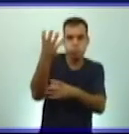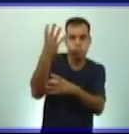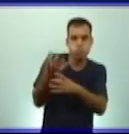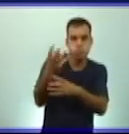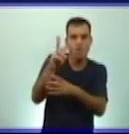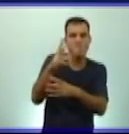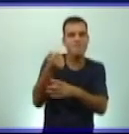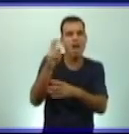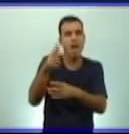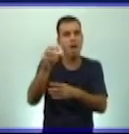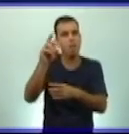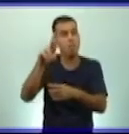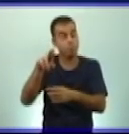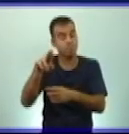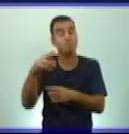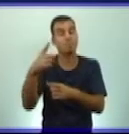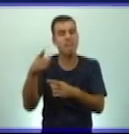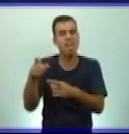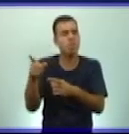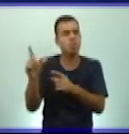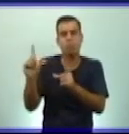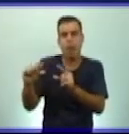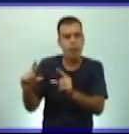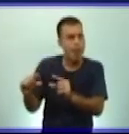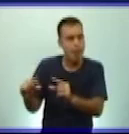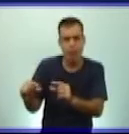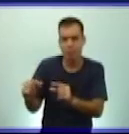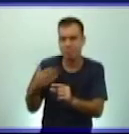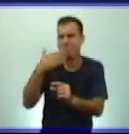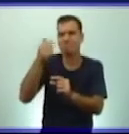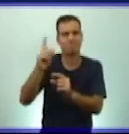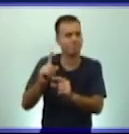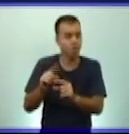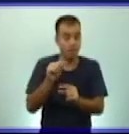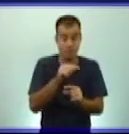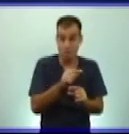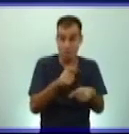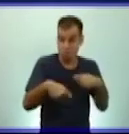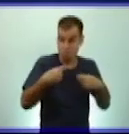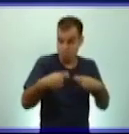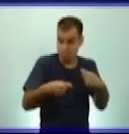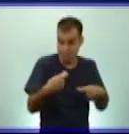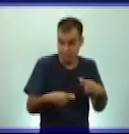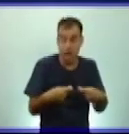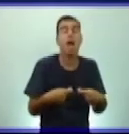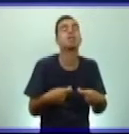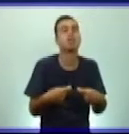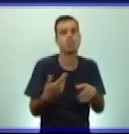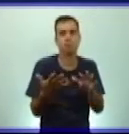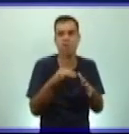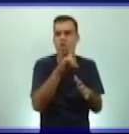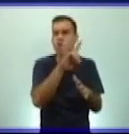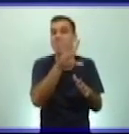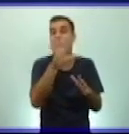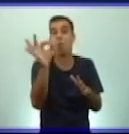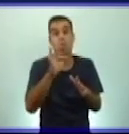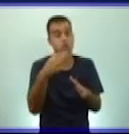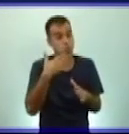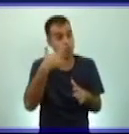la bicicleta tiene una eficiencia de 95%. Ya se dan cuenta, es